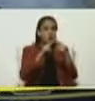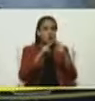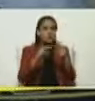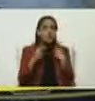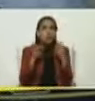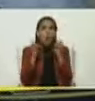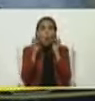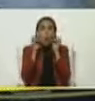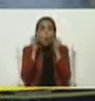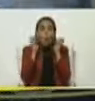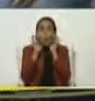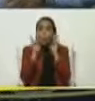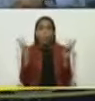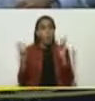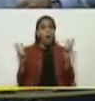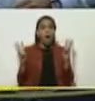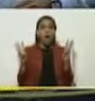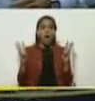así.